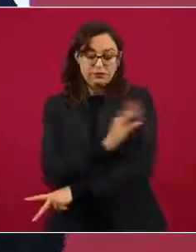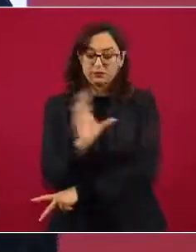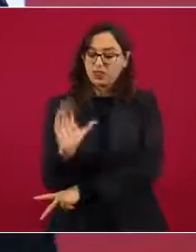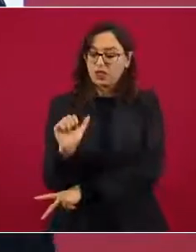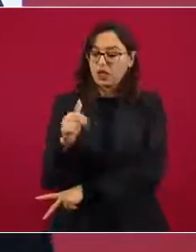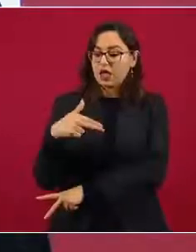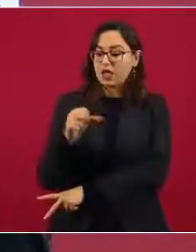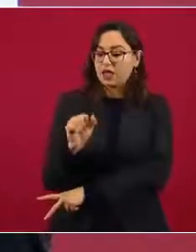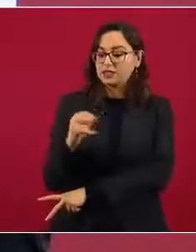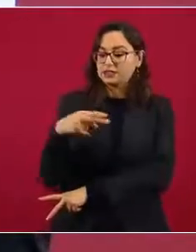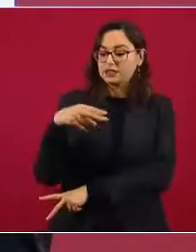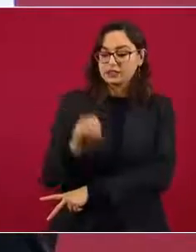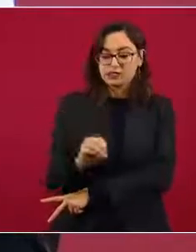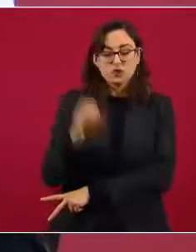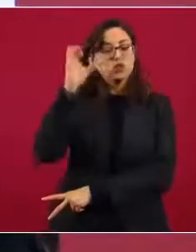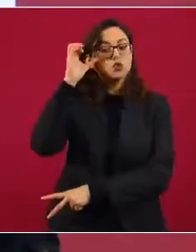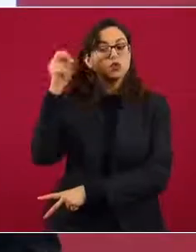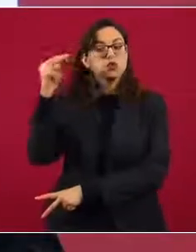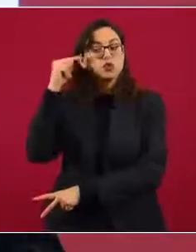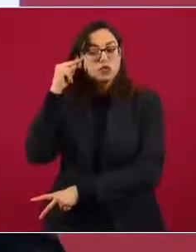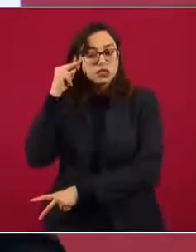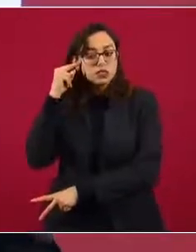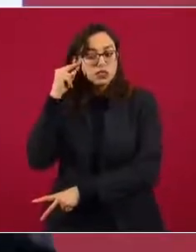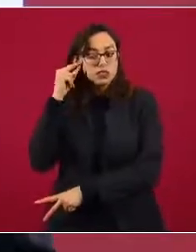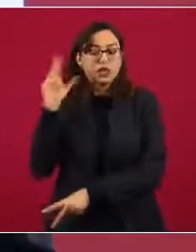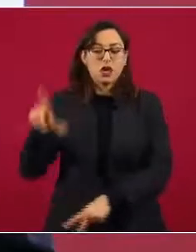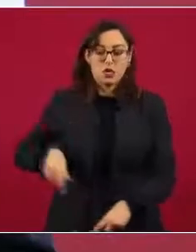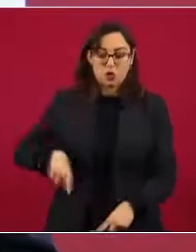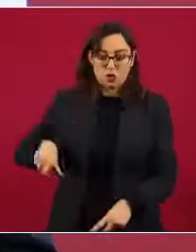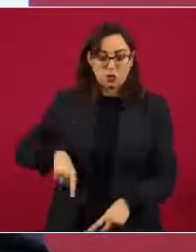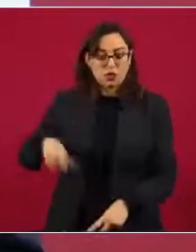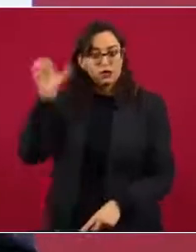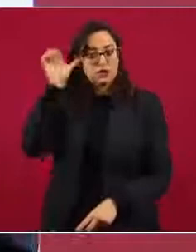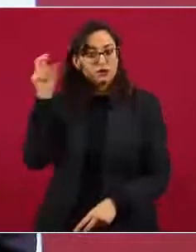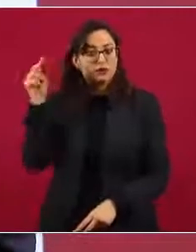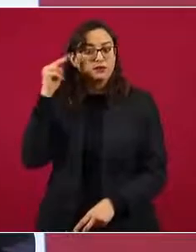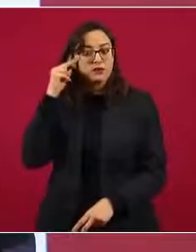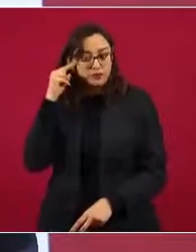de una farmacéutica china y del gobierno de China,